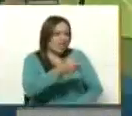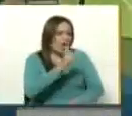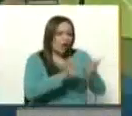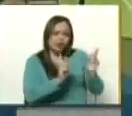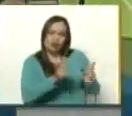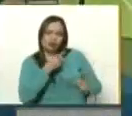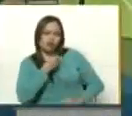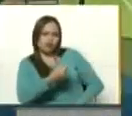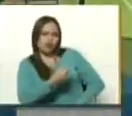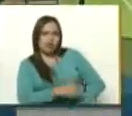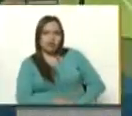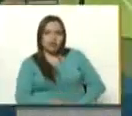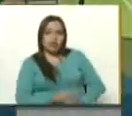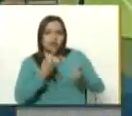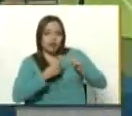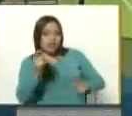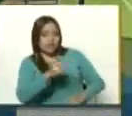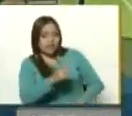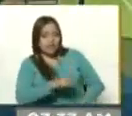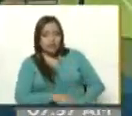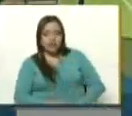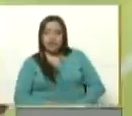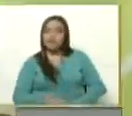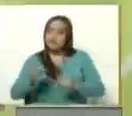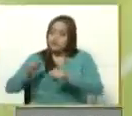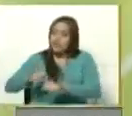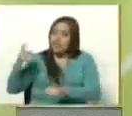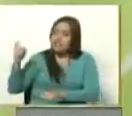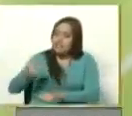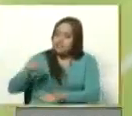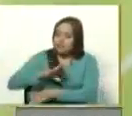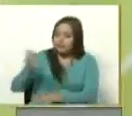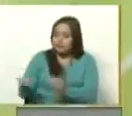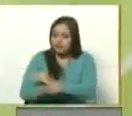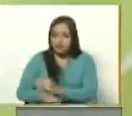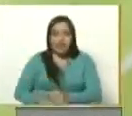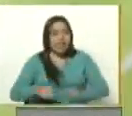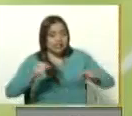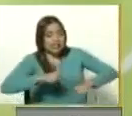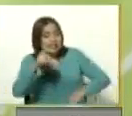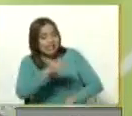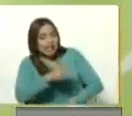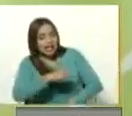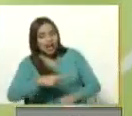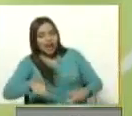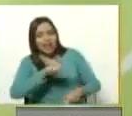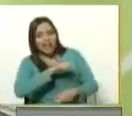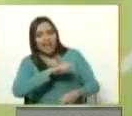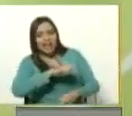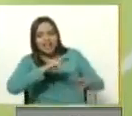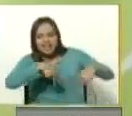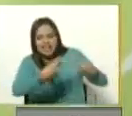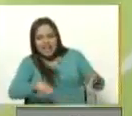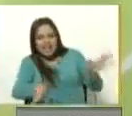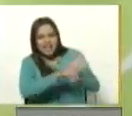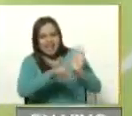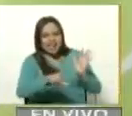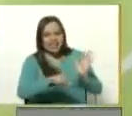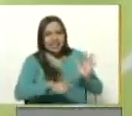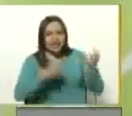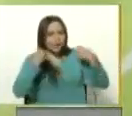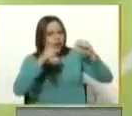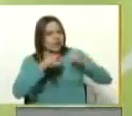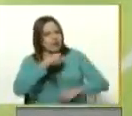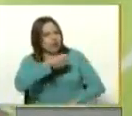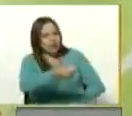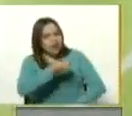a muchos no les gusta, pero es necesario pero no nos hemos adecuado la reforma de la ley de ejercicio del periodismo porque es una reforma que está obsoleta, una